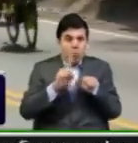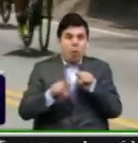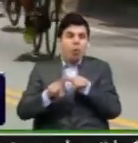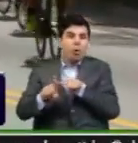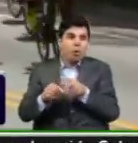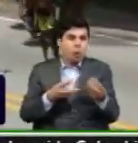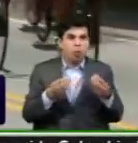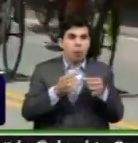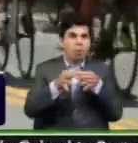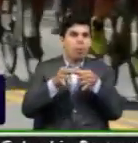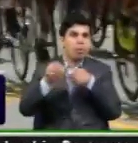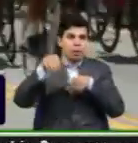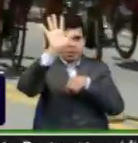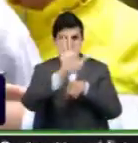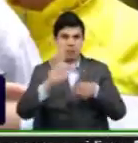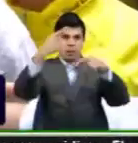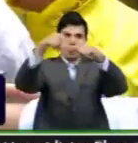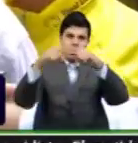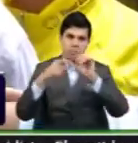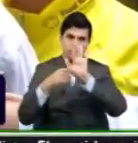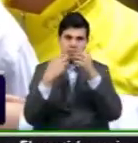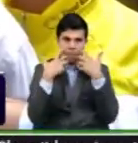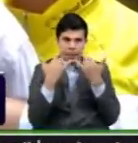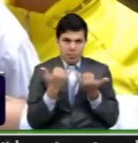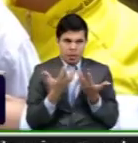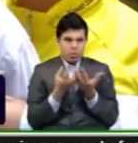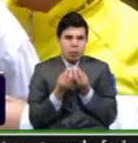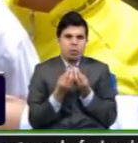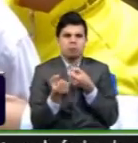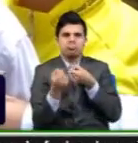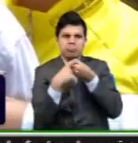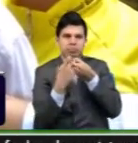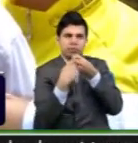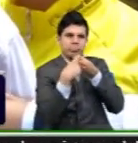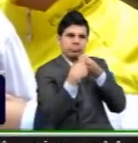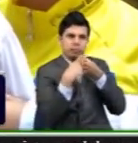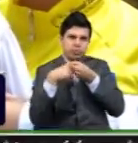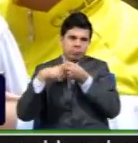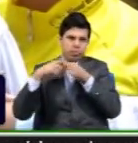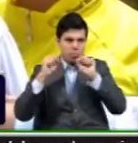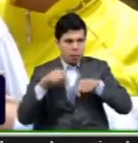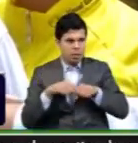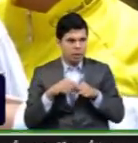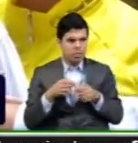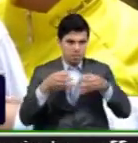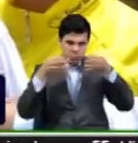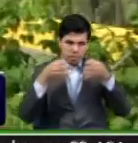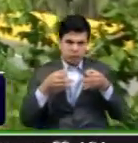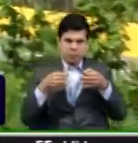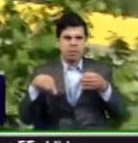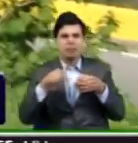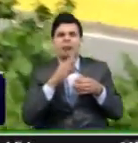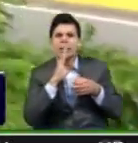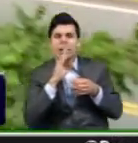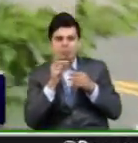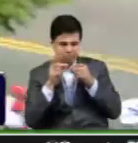estarán en importantes municipios del departamento. Hasta en este momento se están recibiendo las inscripciones, pero lo que sí tenemos garantizado es que el éxito